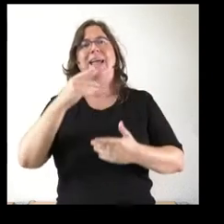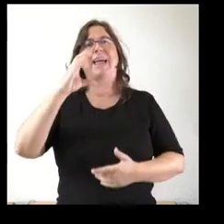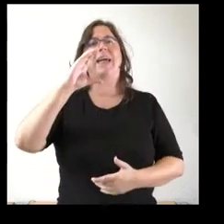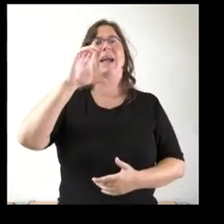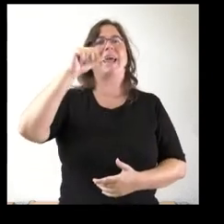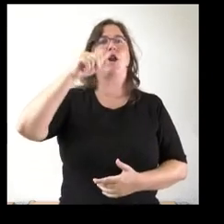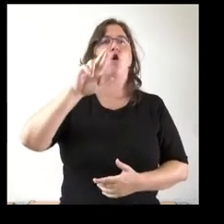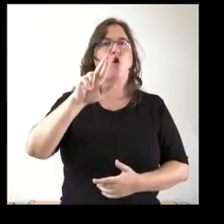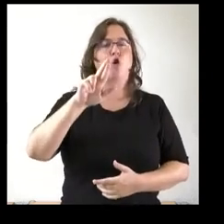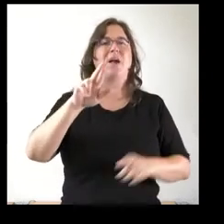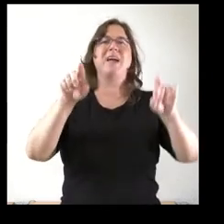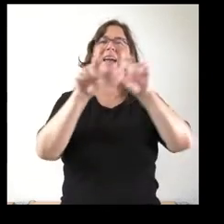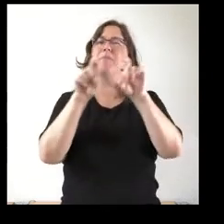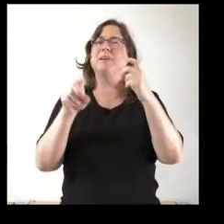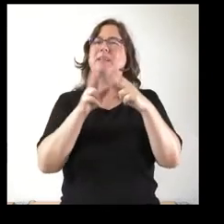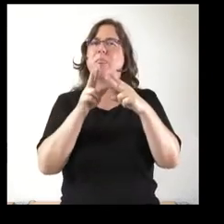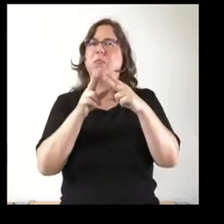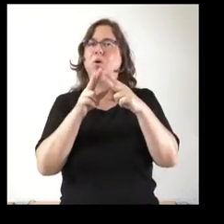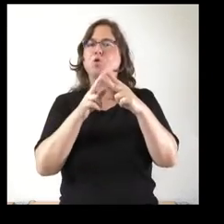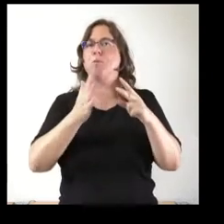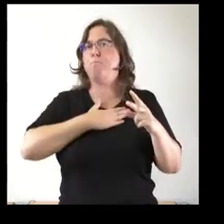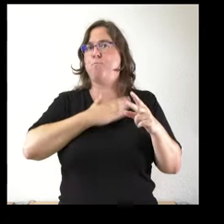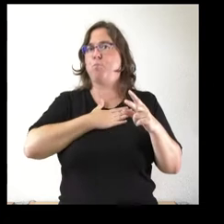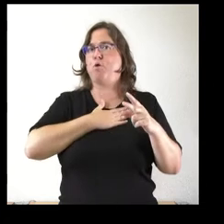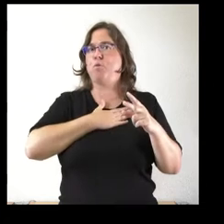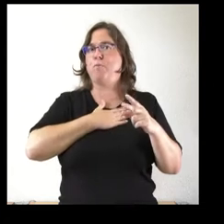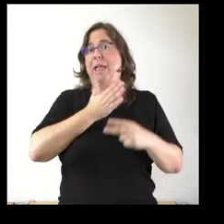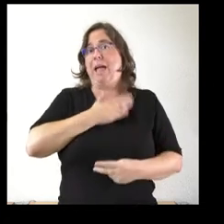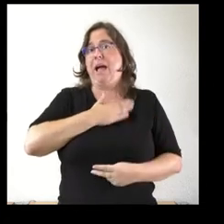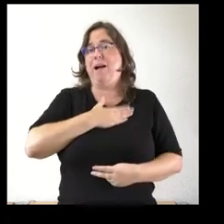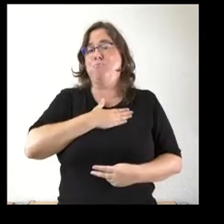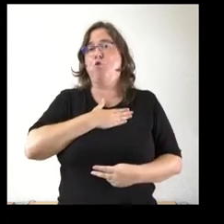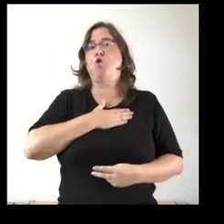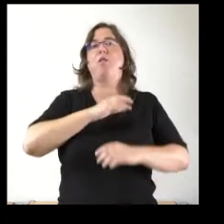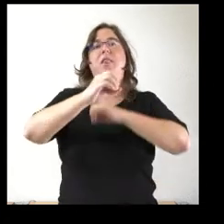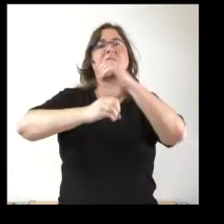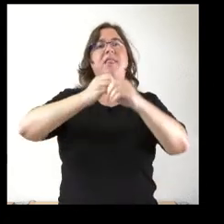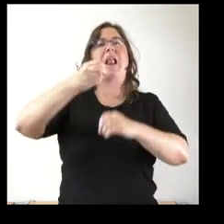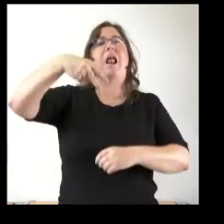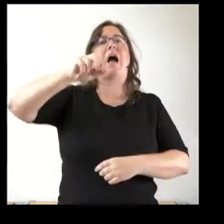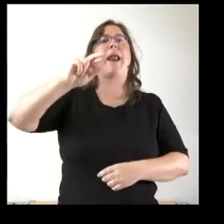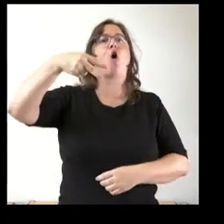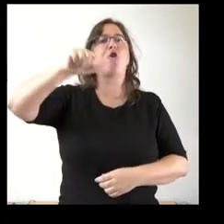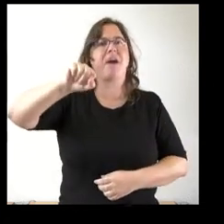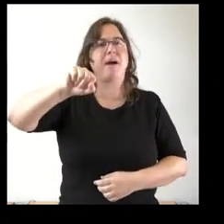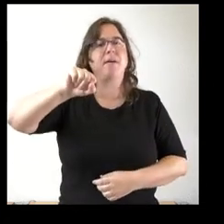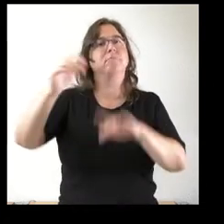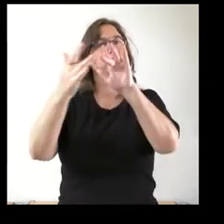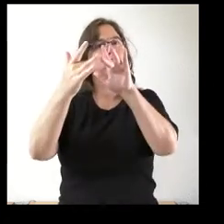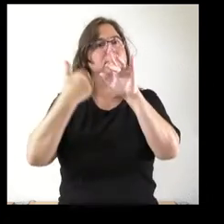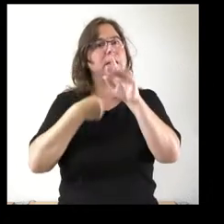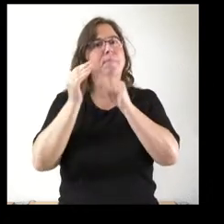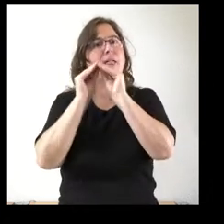empresas que son propietarias de la central de Garoña para dar el paso este de hacer el